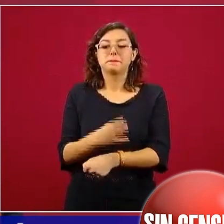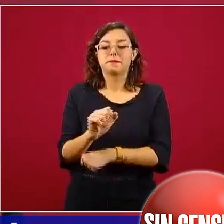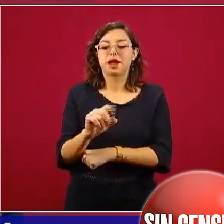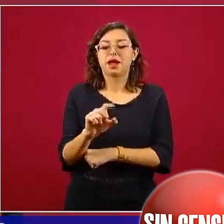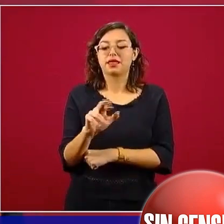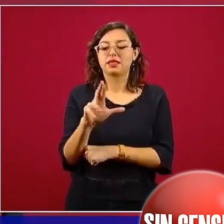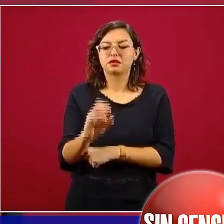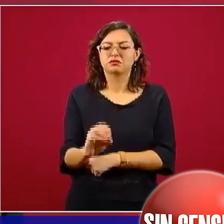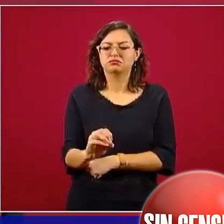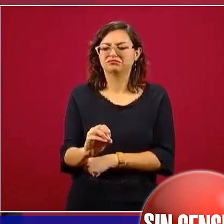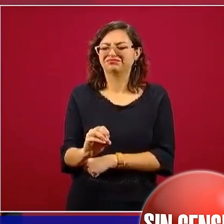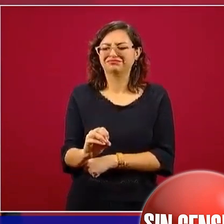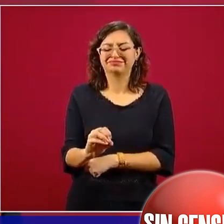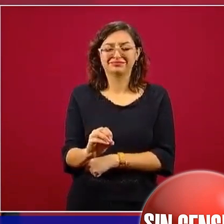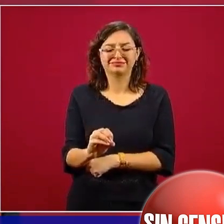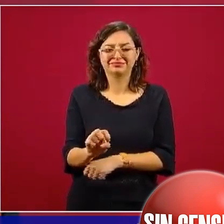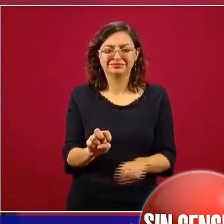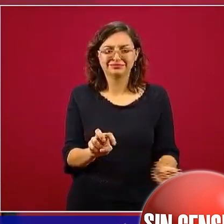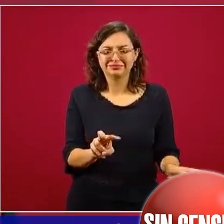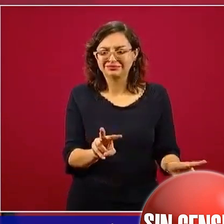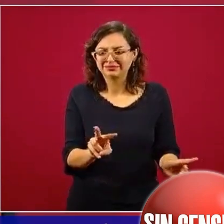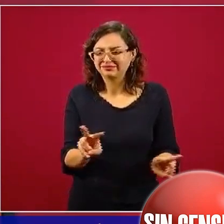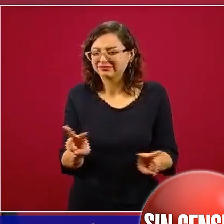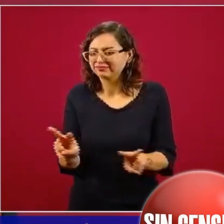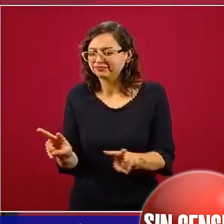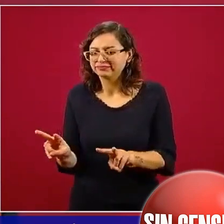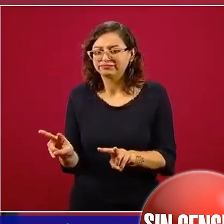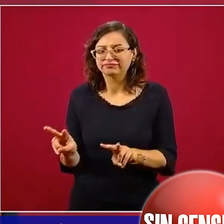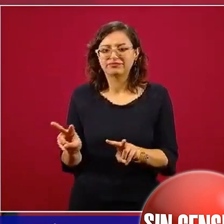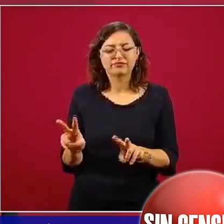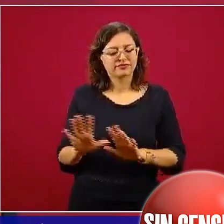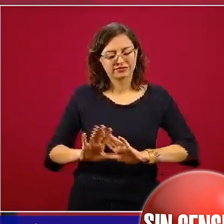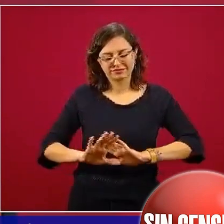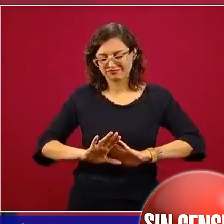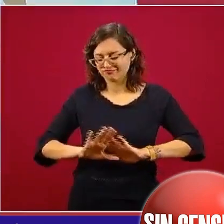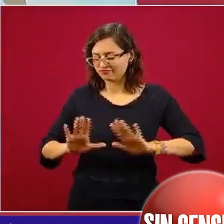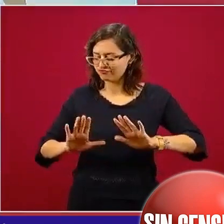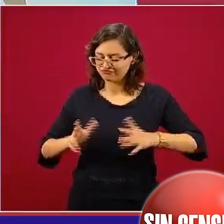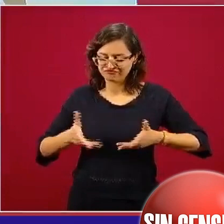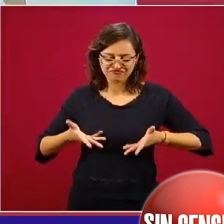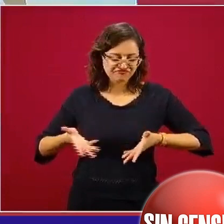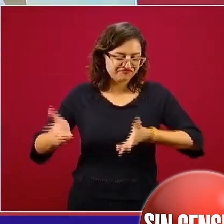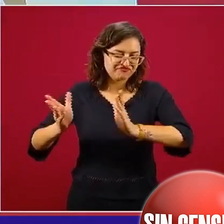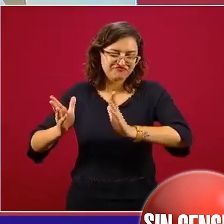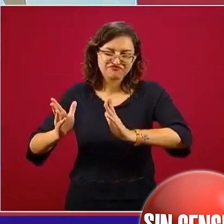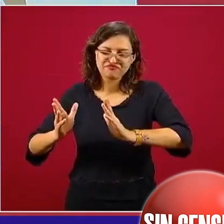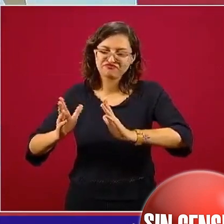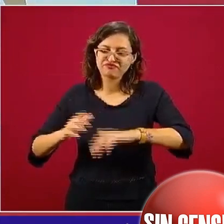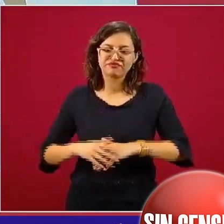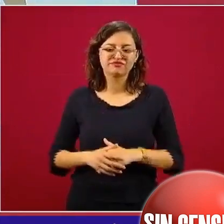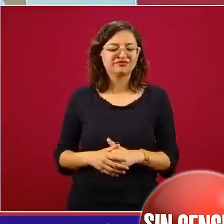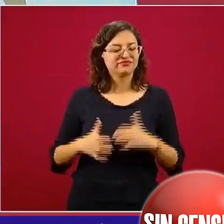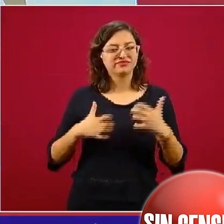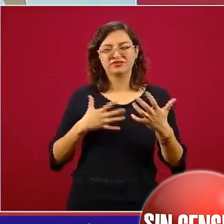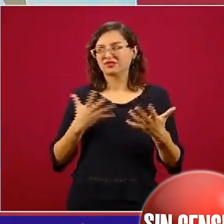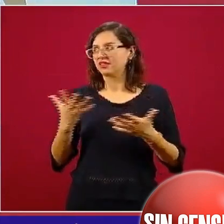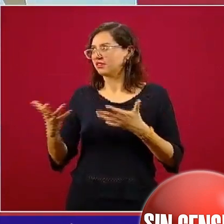se entrega a los brazos de los militares ya en la